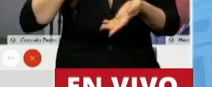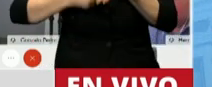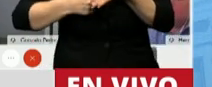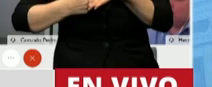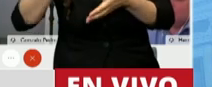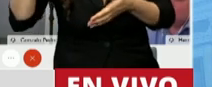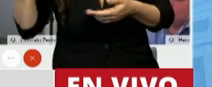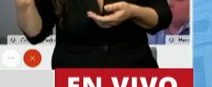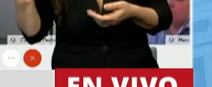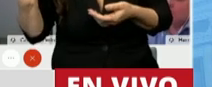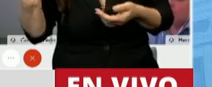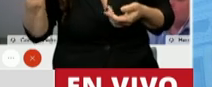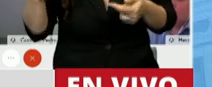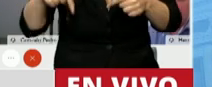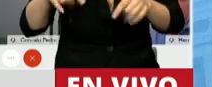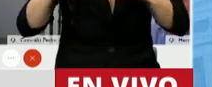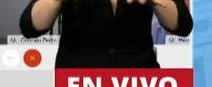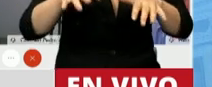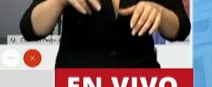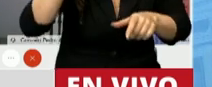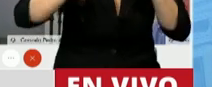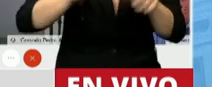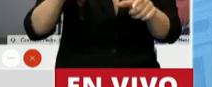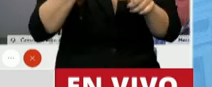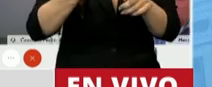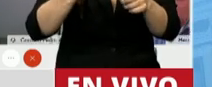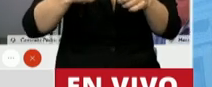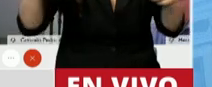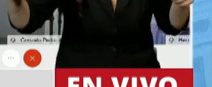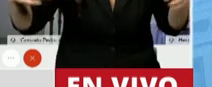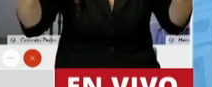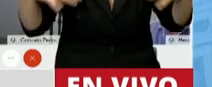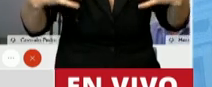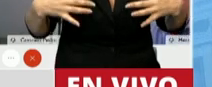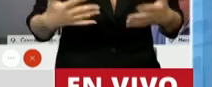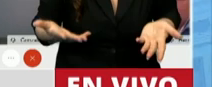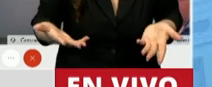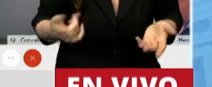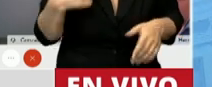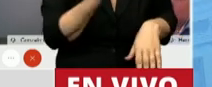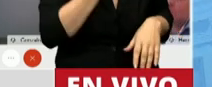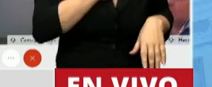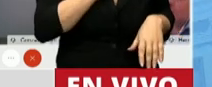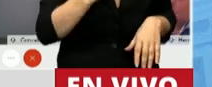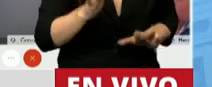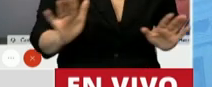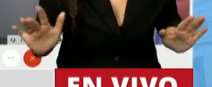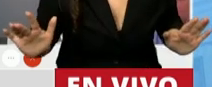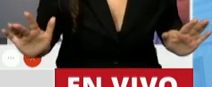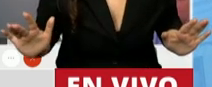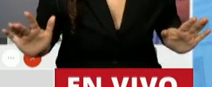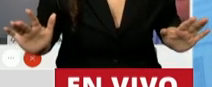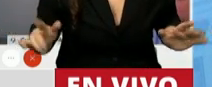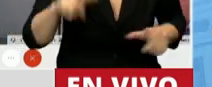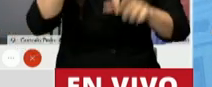nos están dando que tenemos una gran cantidad de muertos por millón de habitantes, y eso no nos alegra, que tenemos una cantidad